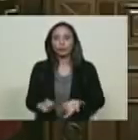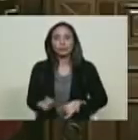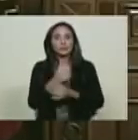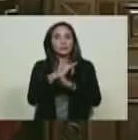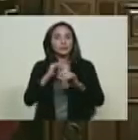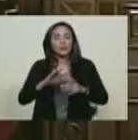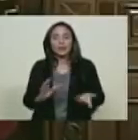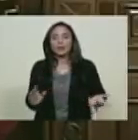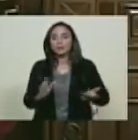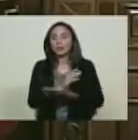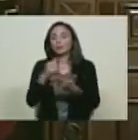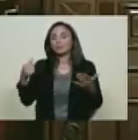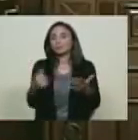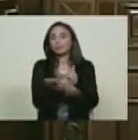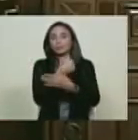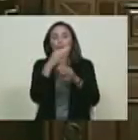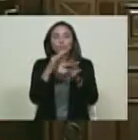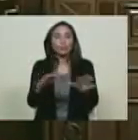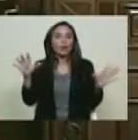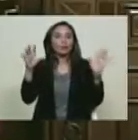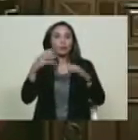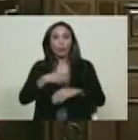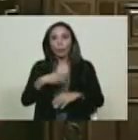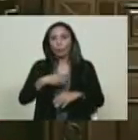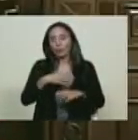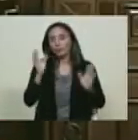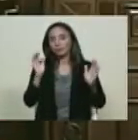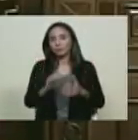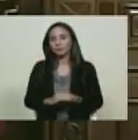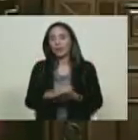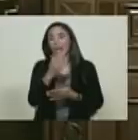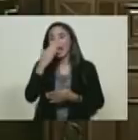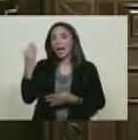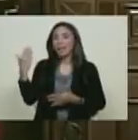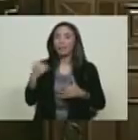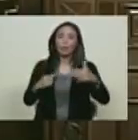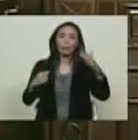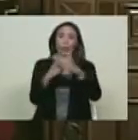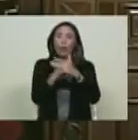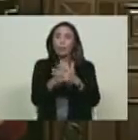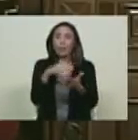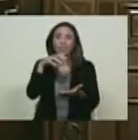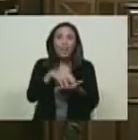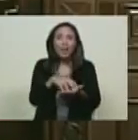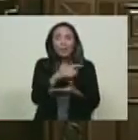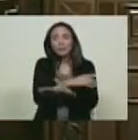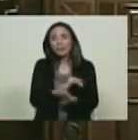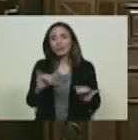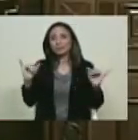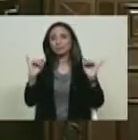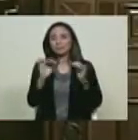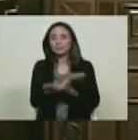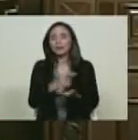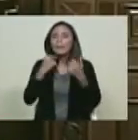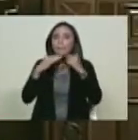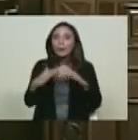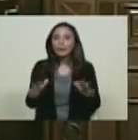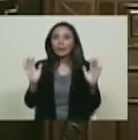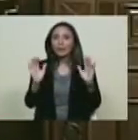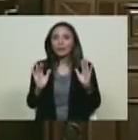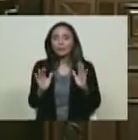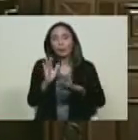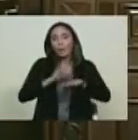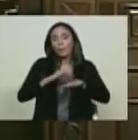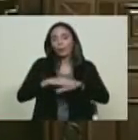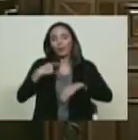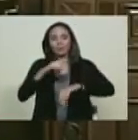Fracasaron con los intentos de disturbio militar, de división militar, de golpe de Estado. Fracasaron. Gracias a la fortaleza,